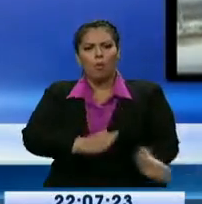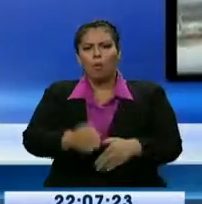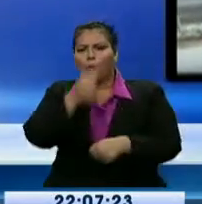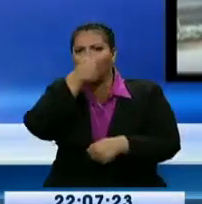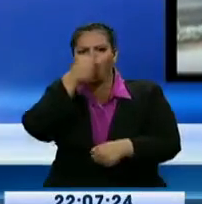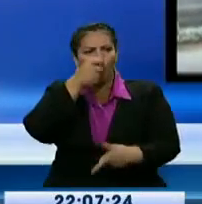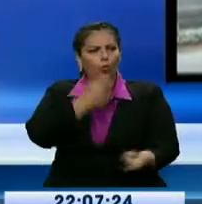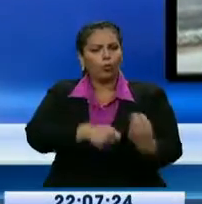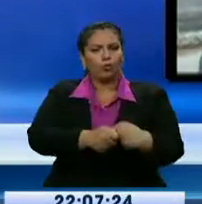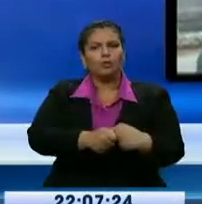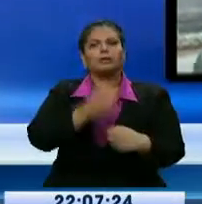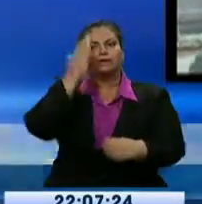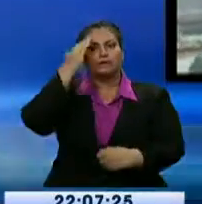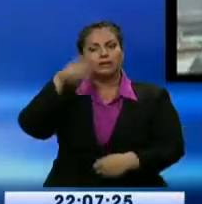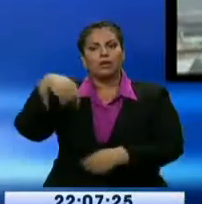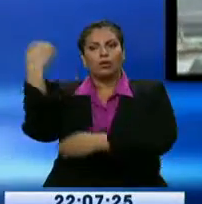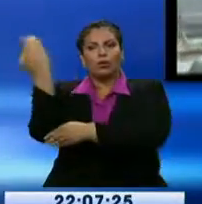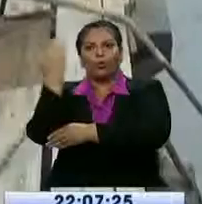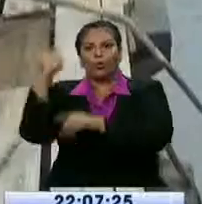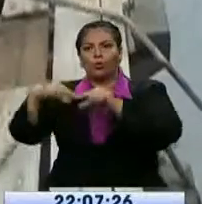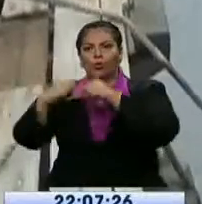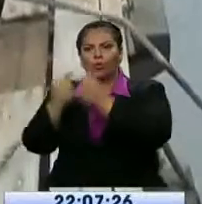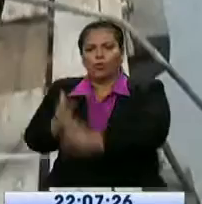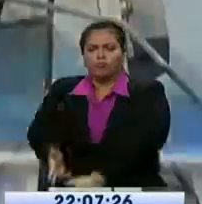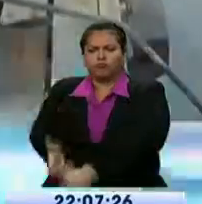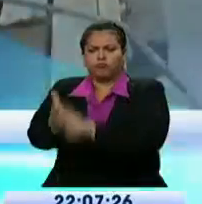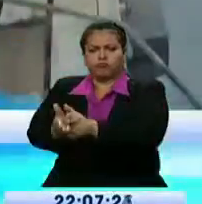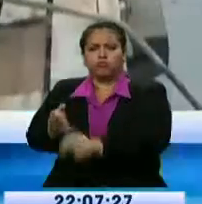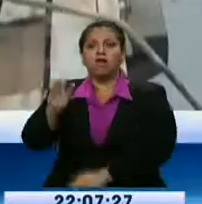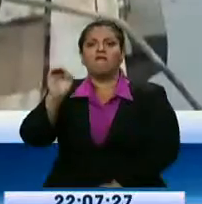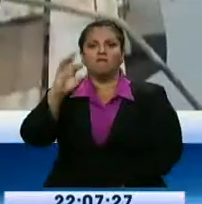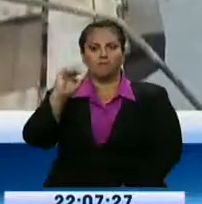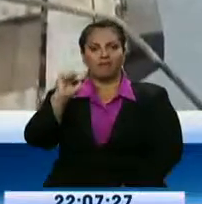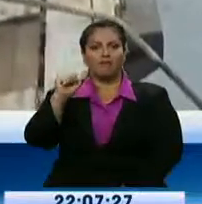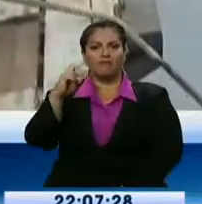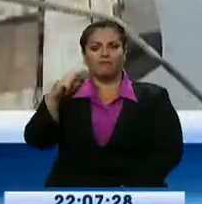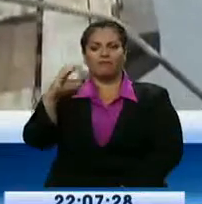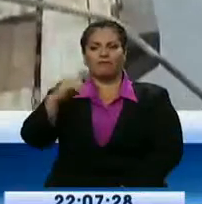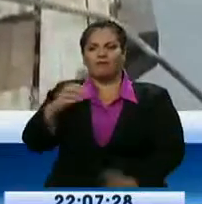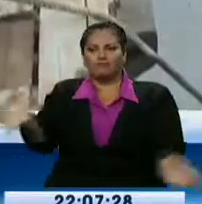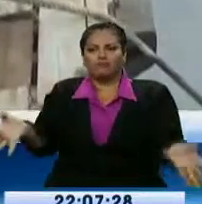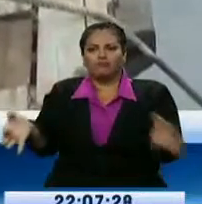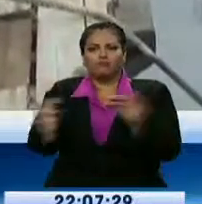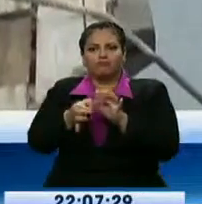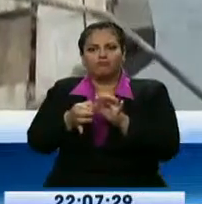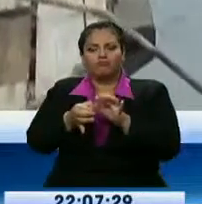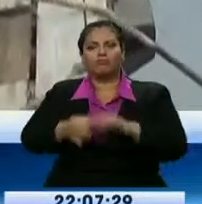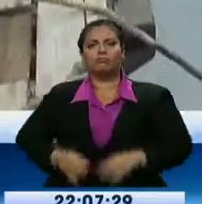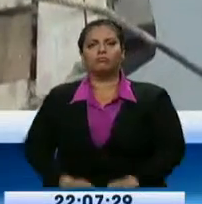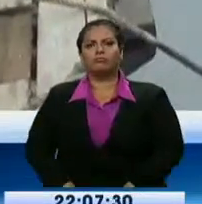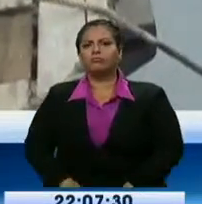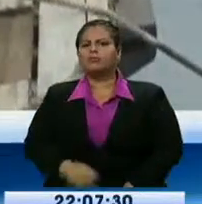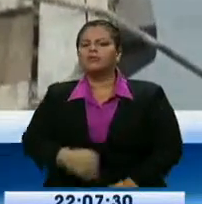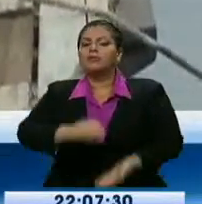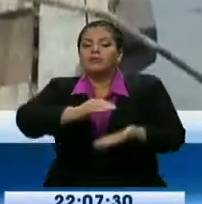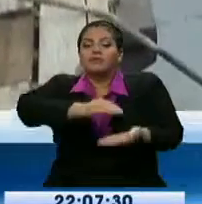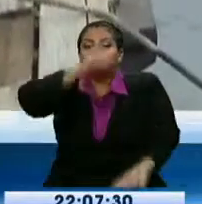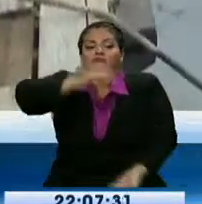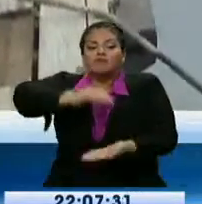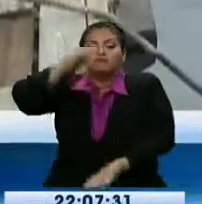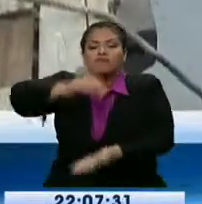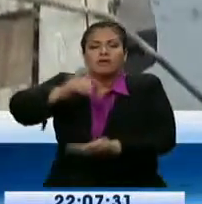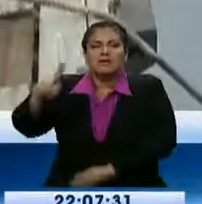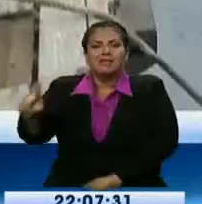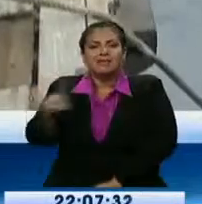frentes de la guerrilla de las FARC. Alrededor de 100 sacos de yute fueron transportados en este semisumergible que fue localizado